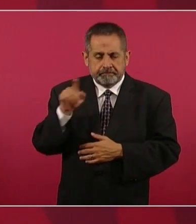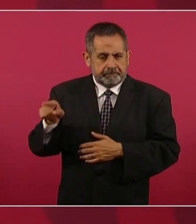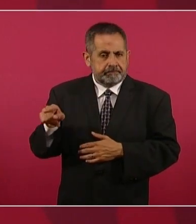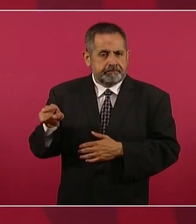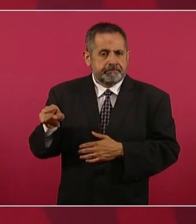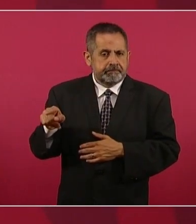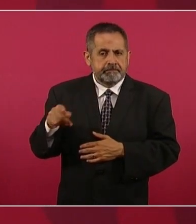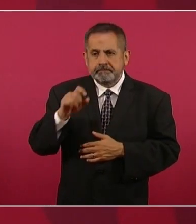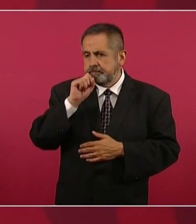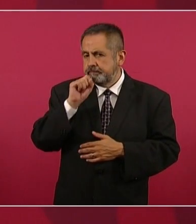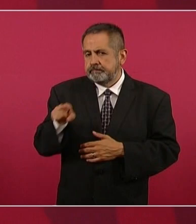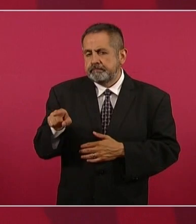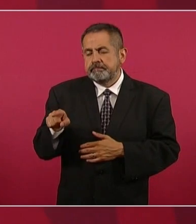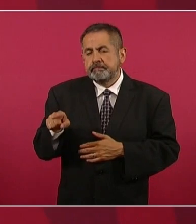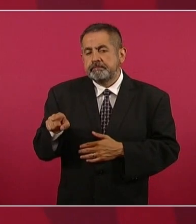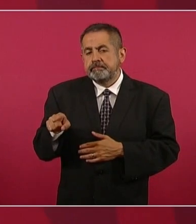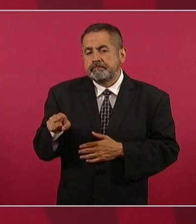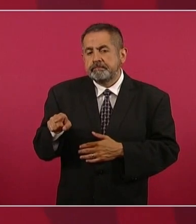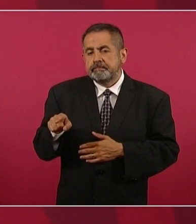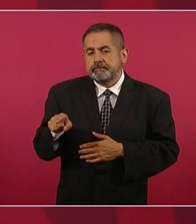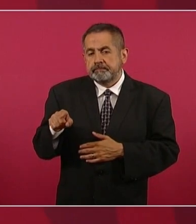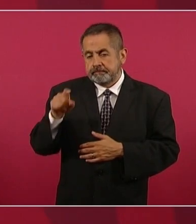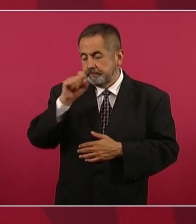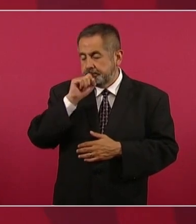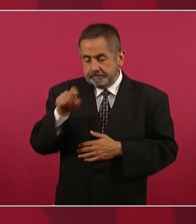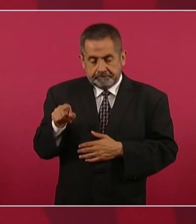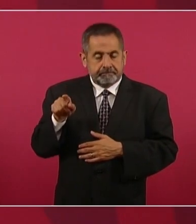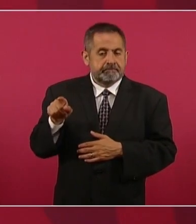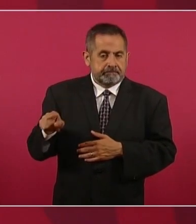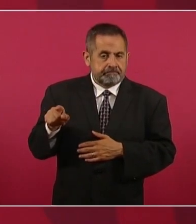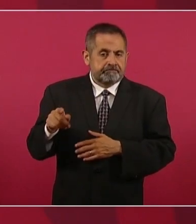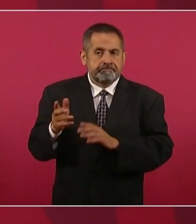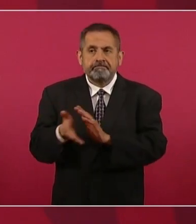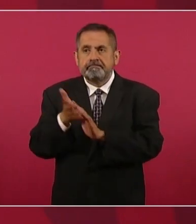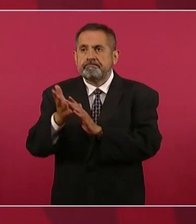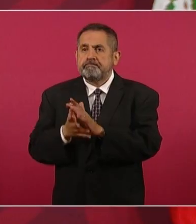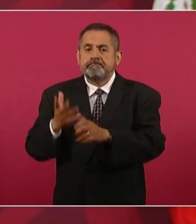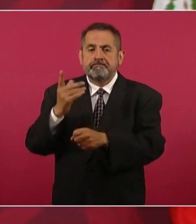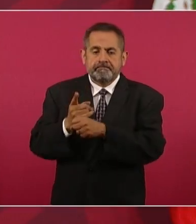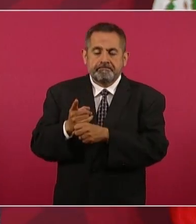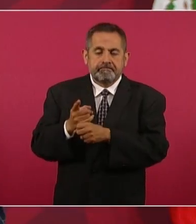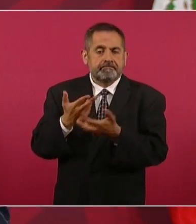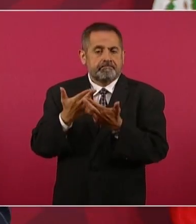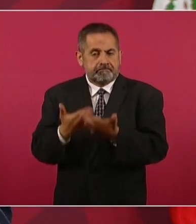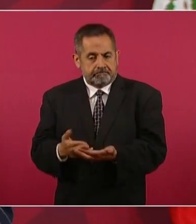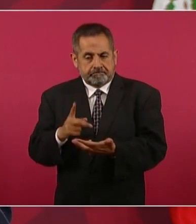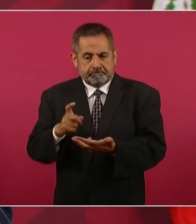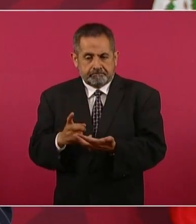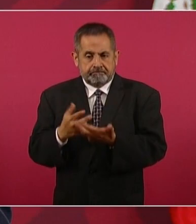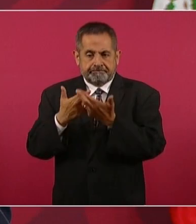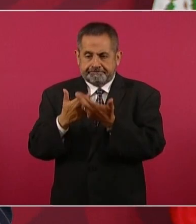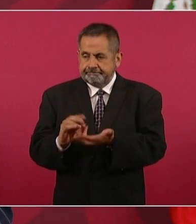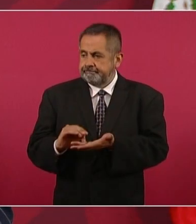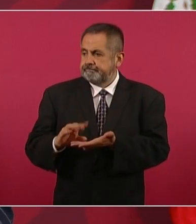y también ahí estamos construyendo un distrito de riego.